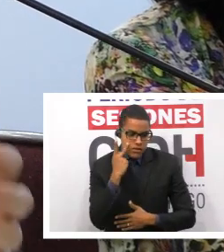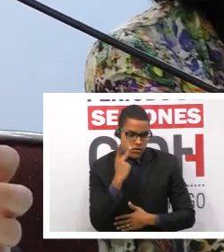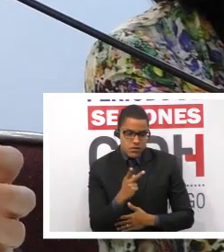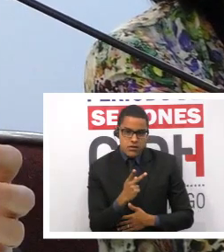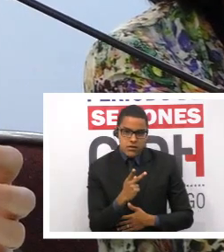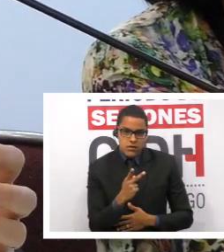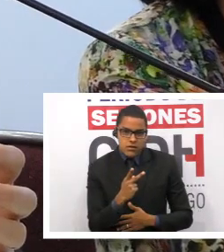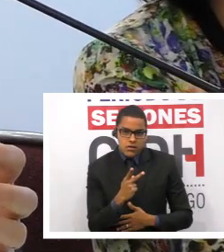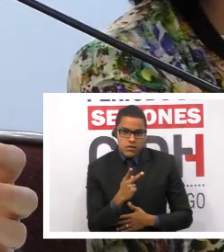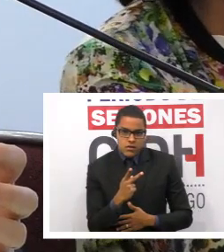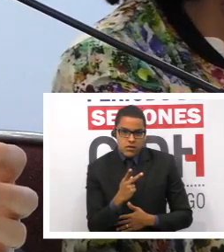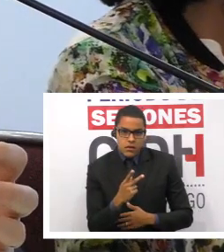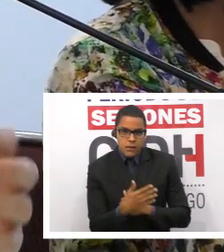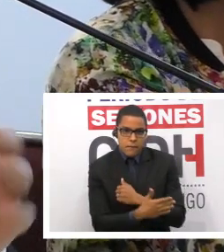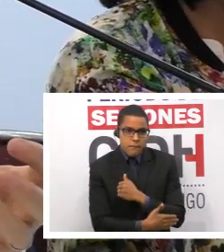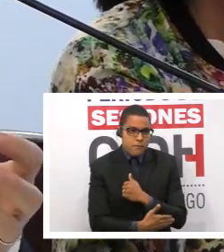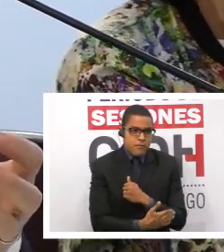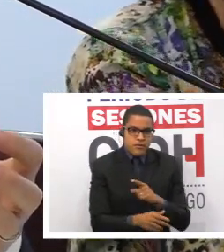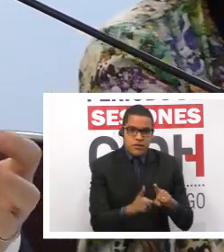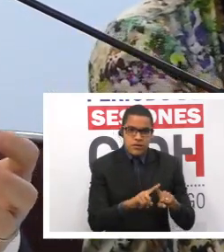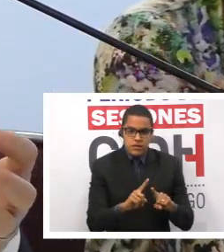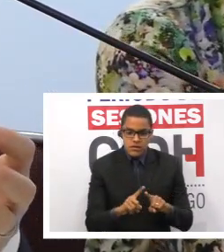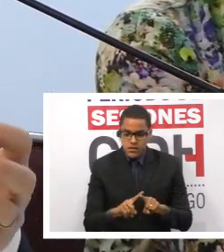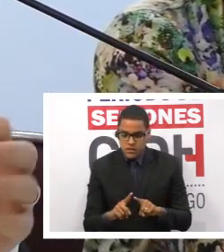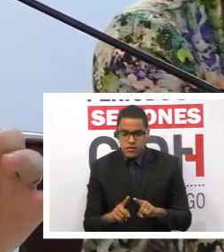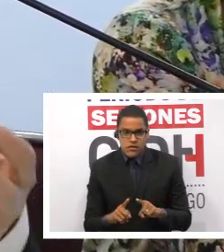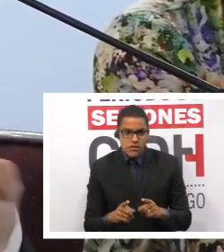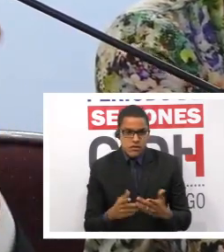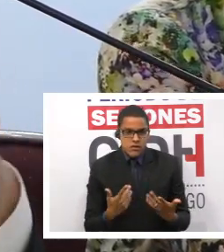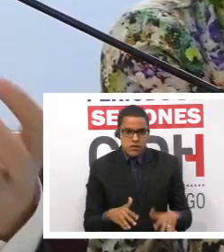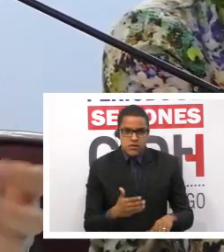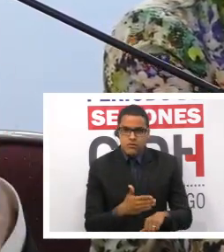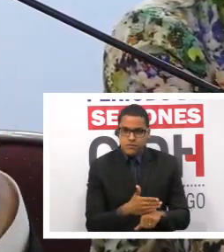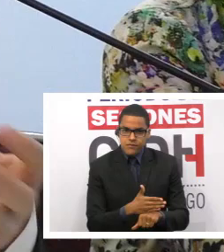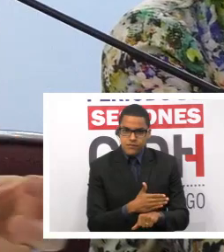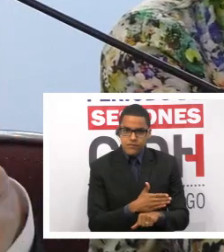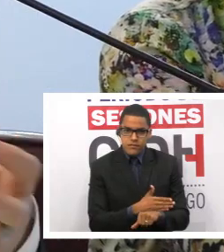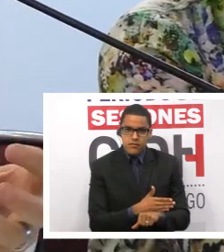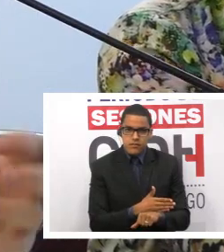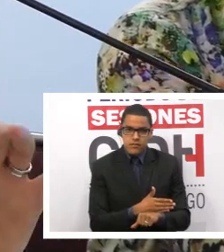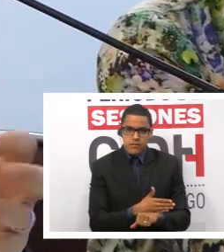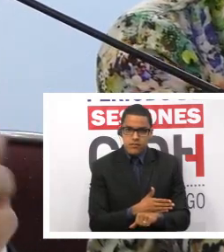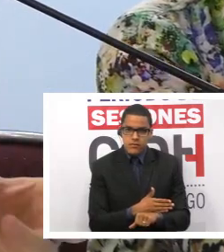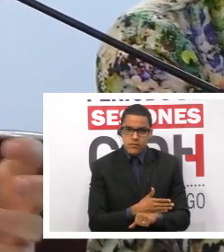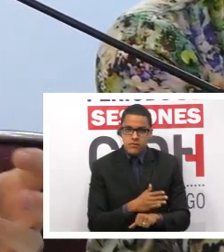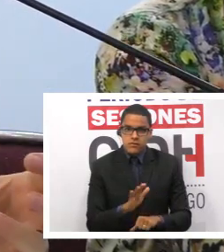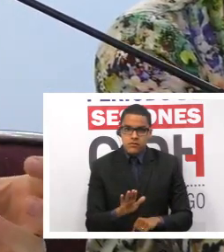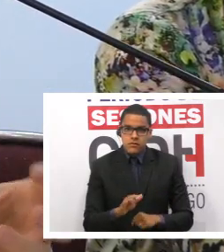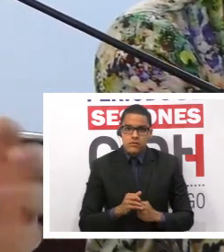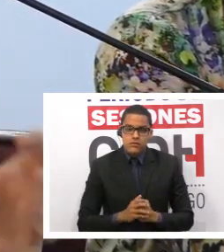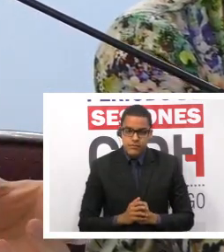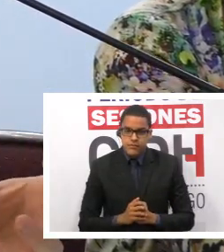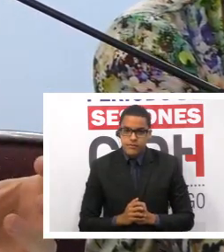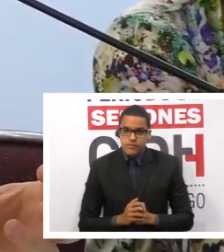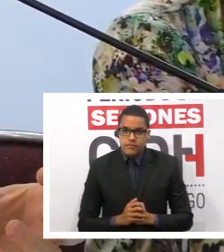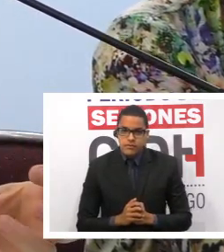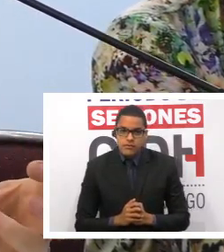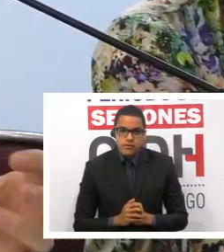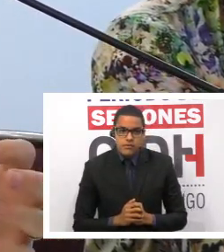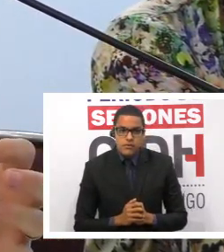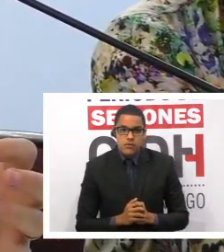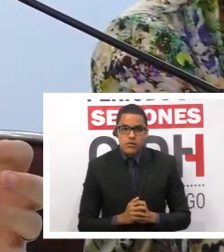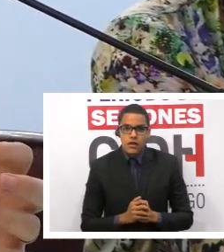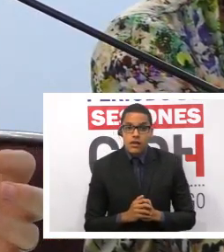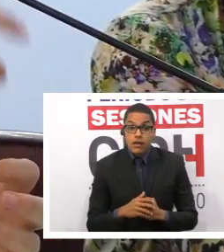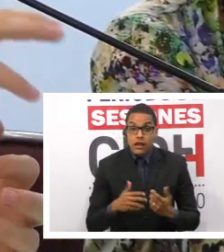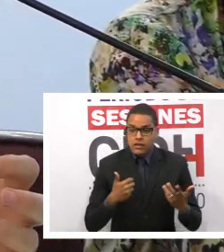algo muy original sobre el mínimo existencial los derechos al mínimo existencial con muchas fórmulas diferentes en